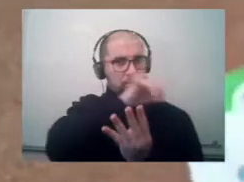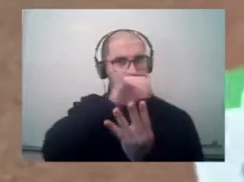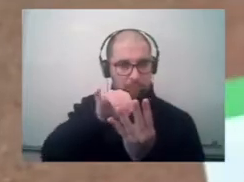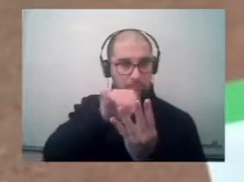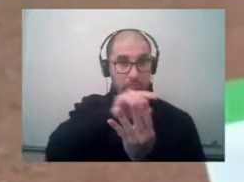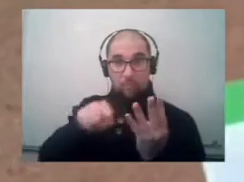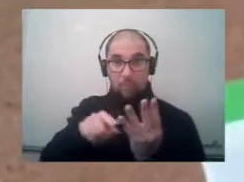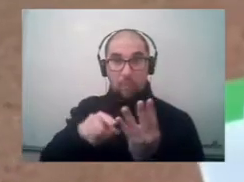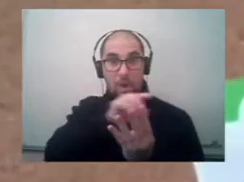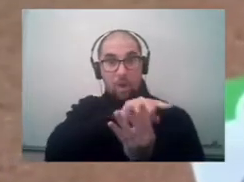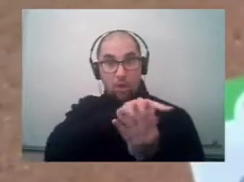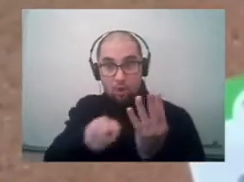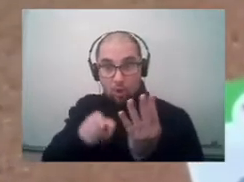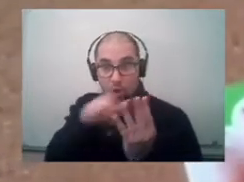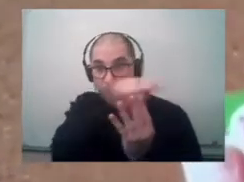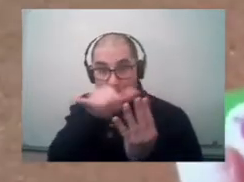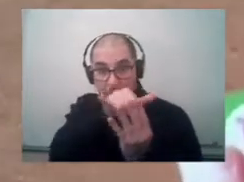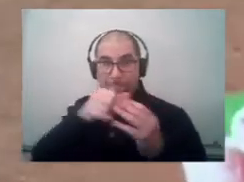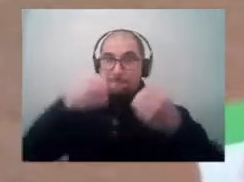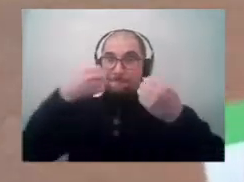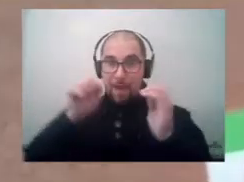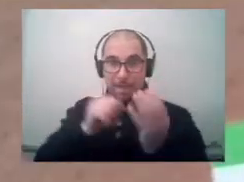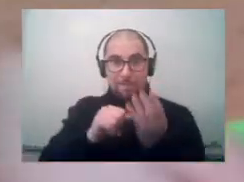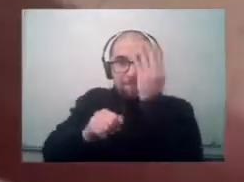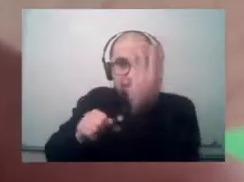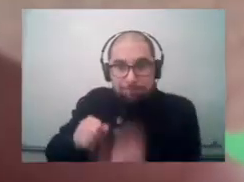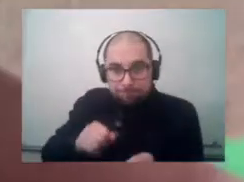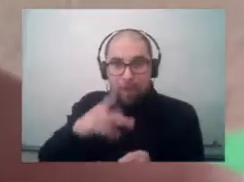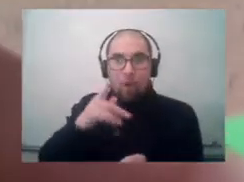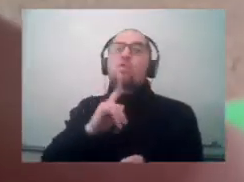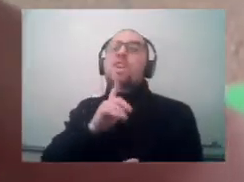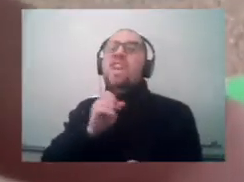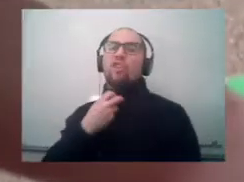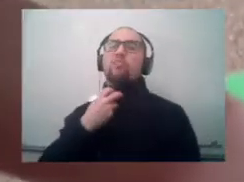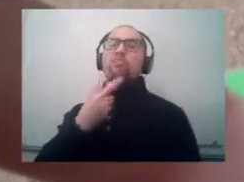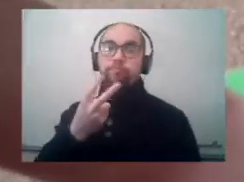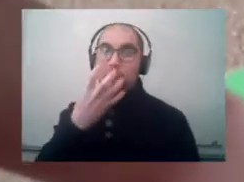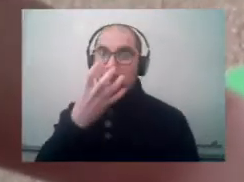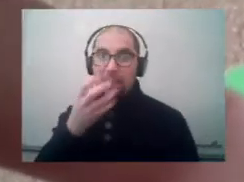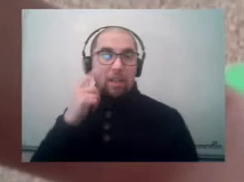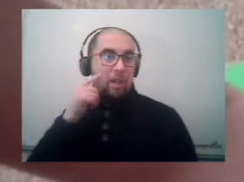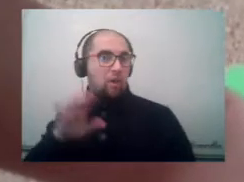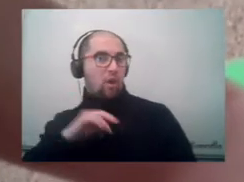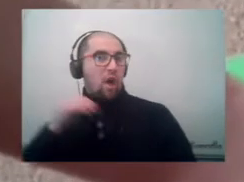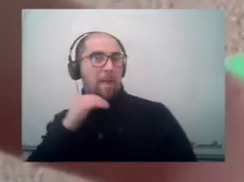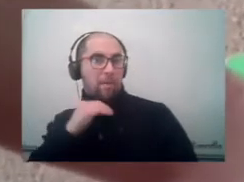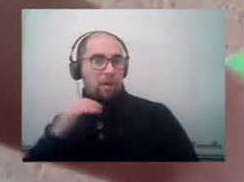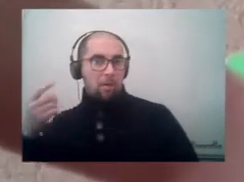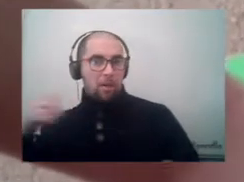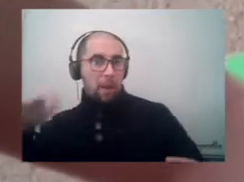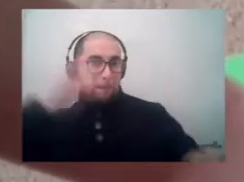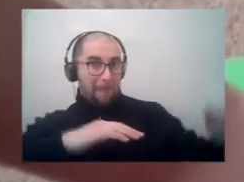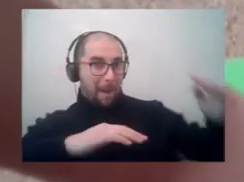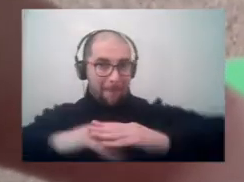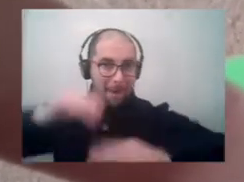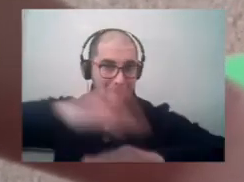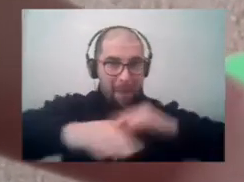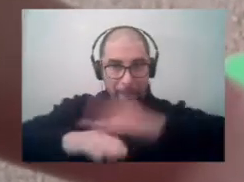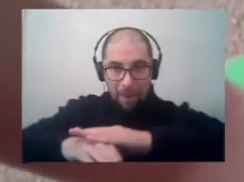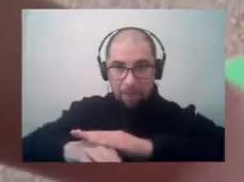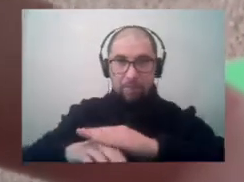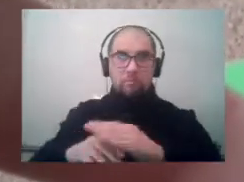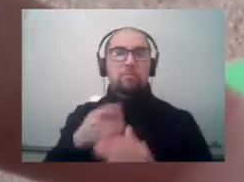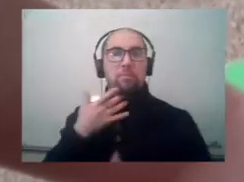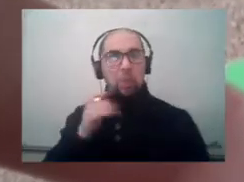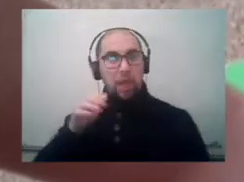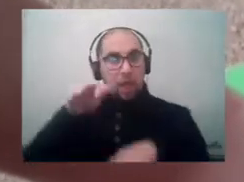cartas sobre la mesa al tiempo que dice q quito los demás jugadores deberán reaccionar rápidamente y poner sus manos sobre la mano del jugador que